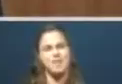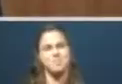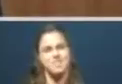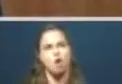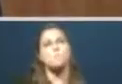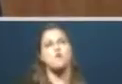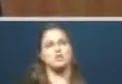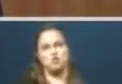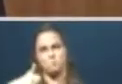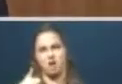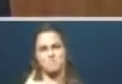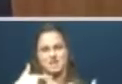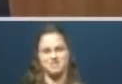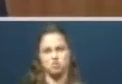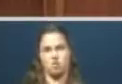sector